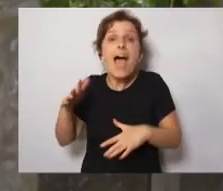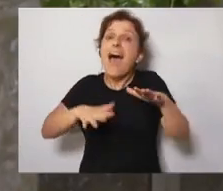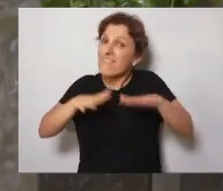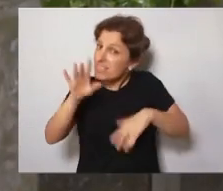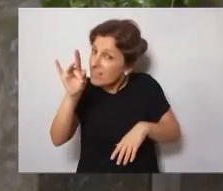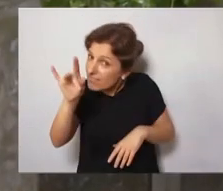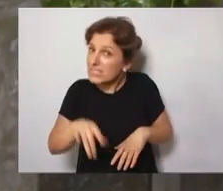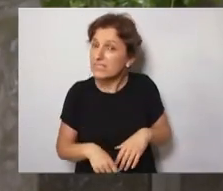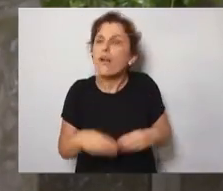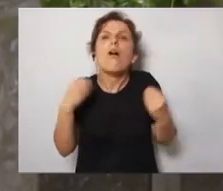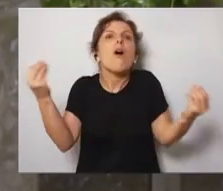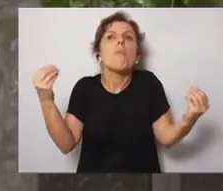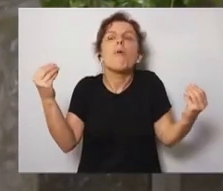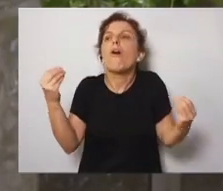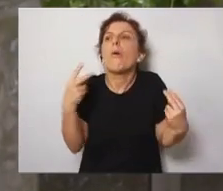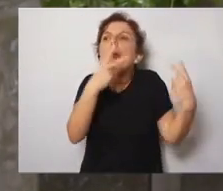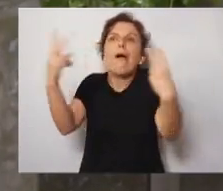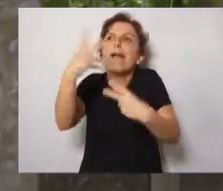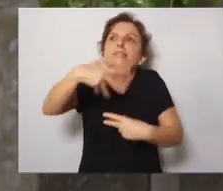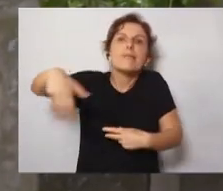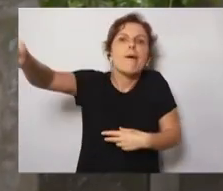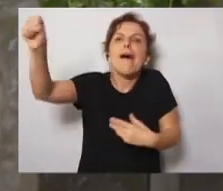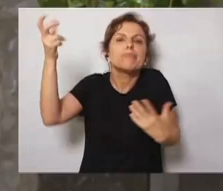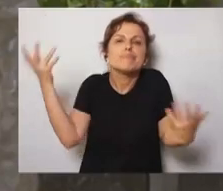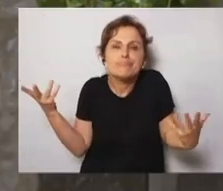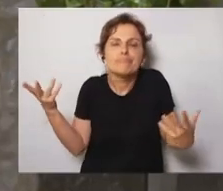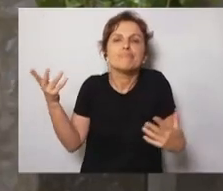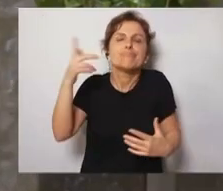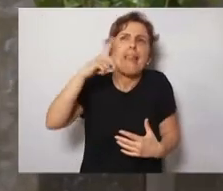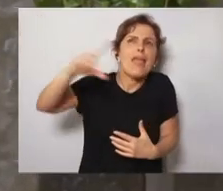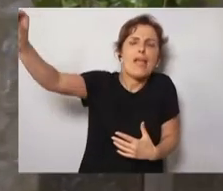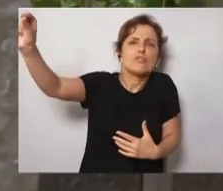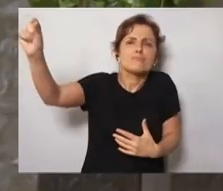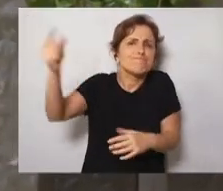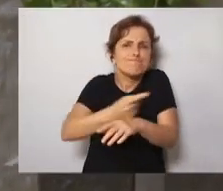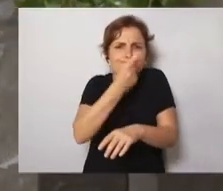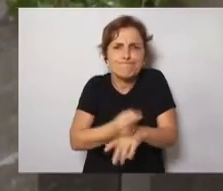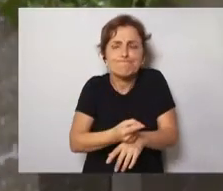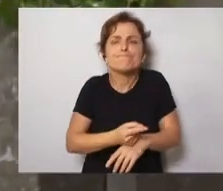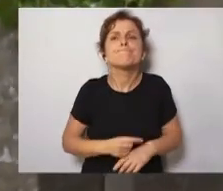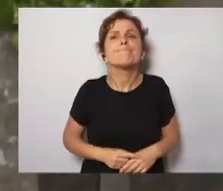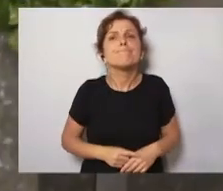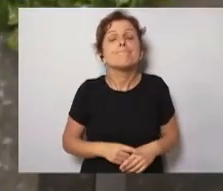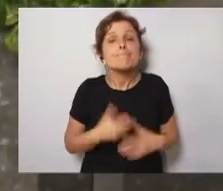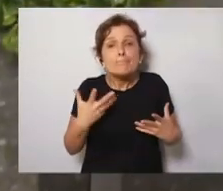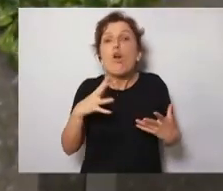veces se nos hace complicado llevarlos hasta reconquista o llevarlos hasta el chaco entonces también otra manera práctica cáritas nos